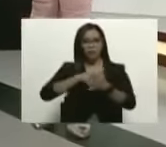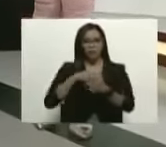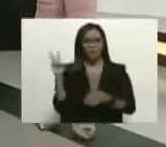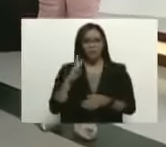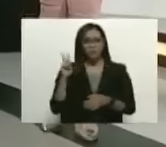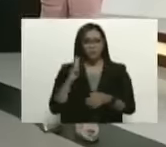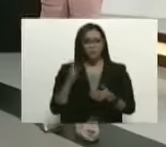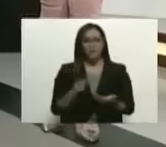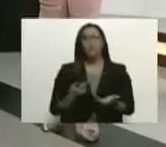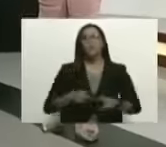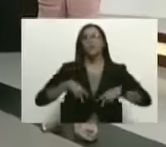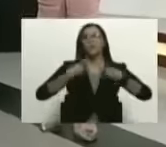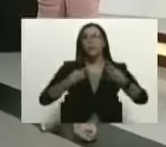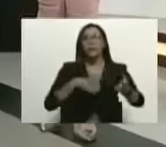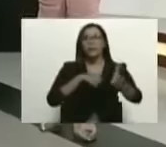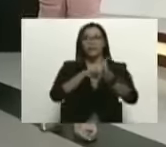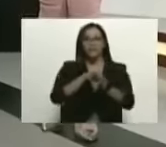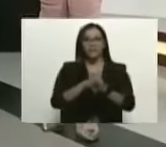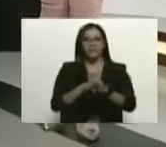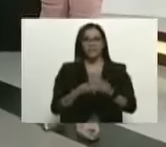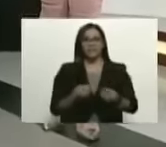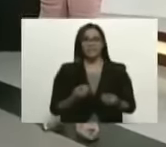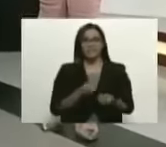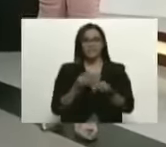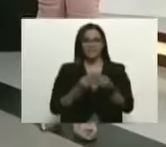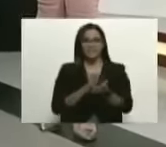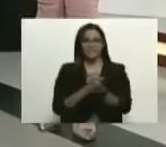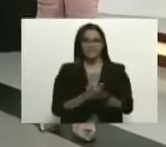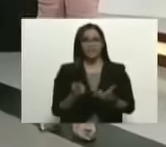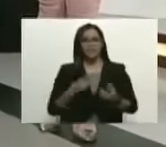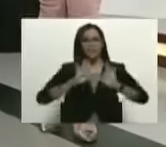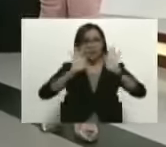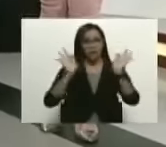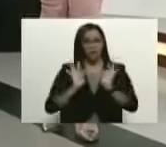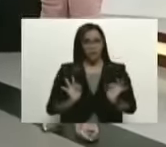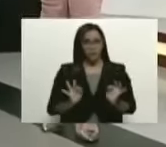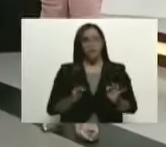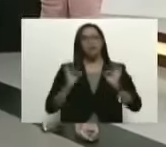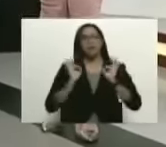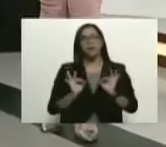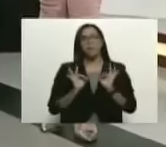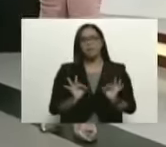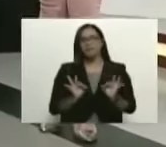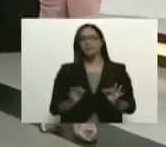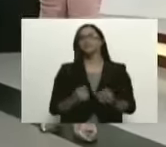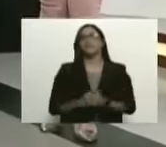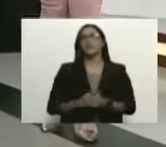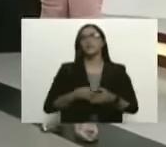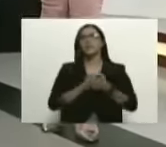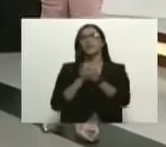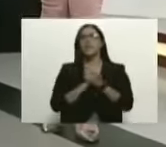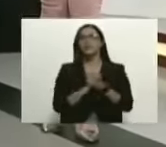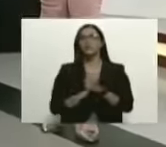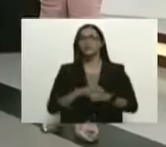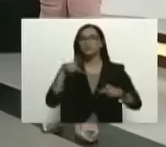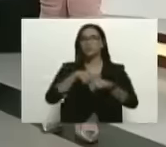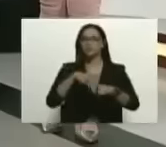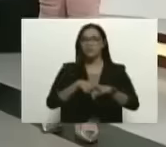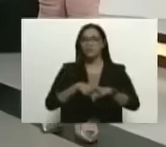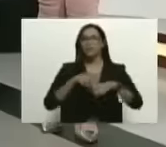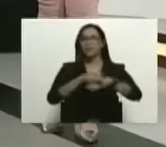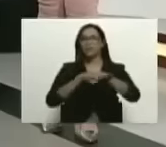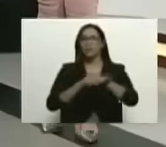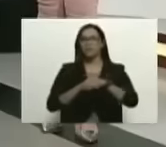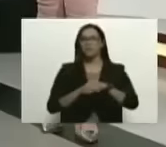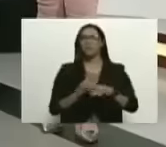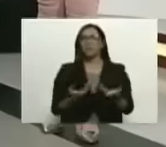por reivindicar así y deshacerse de alguna manera y definitivamente de los lazos coloniales del Reino Unido. Vamos a